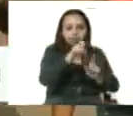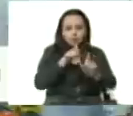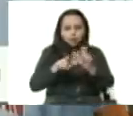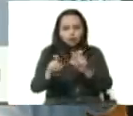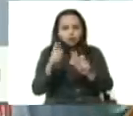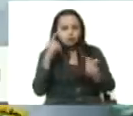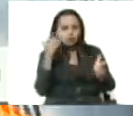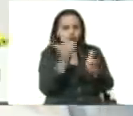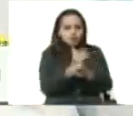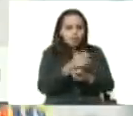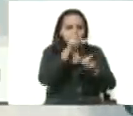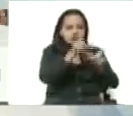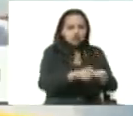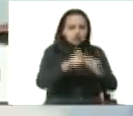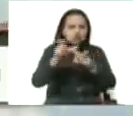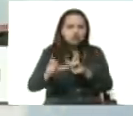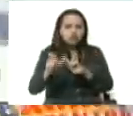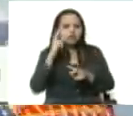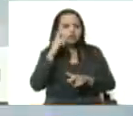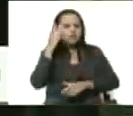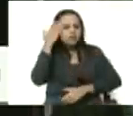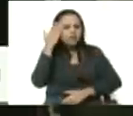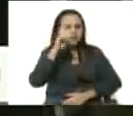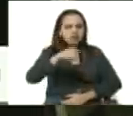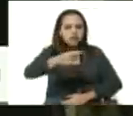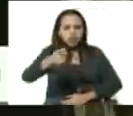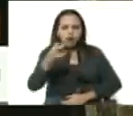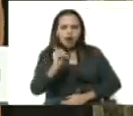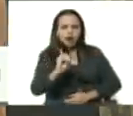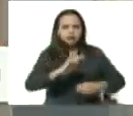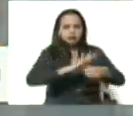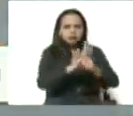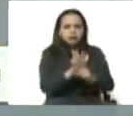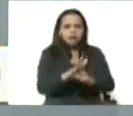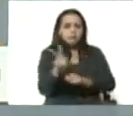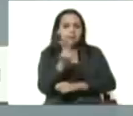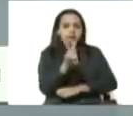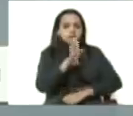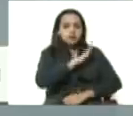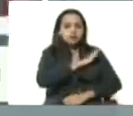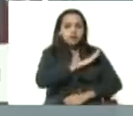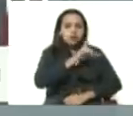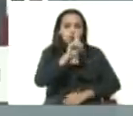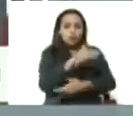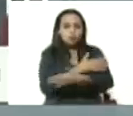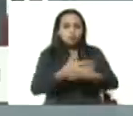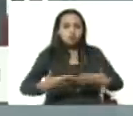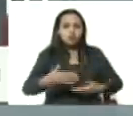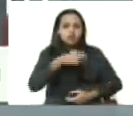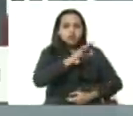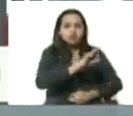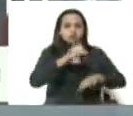masivo y personalizado. Ya Venezuela registra